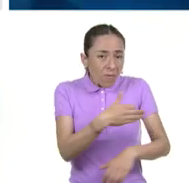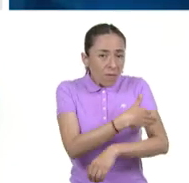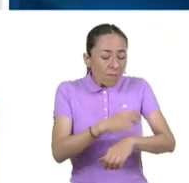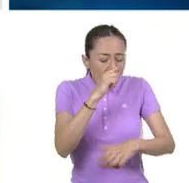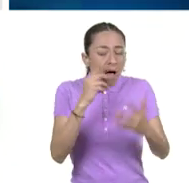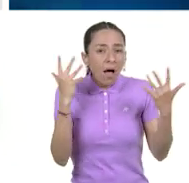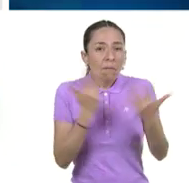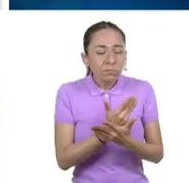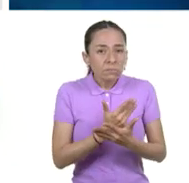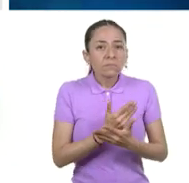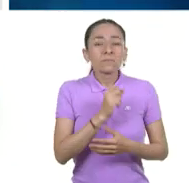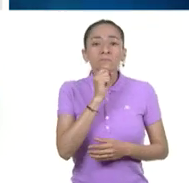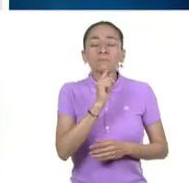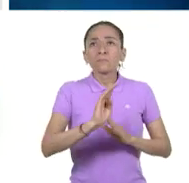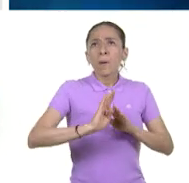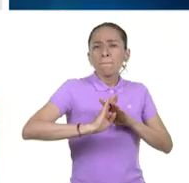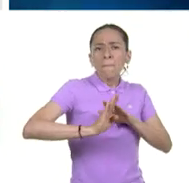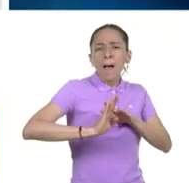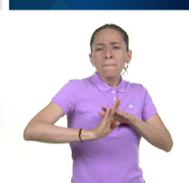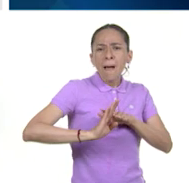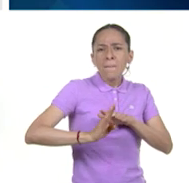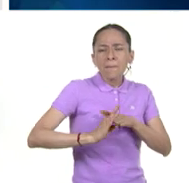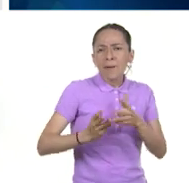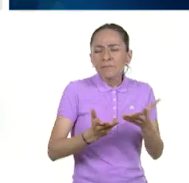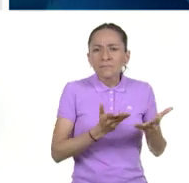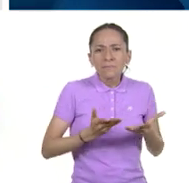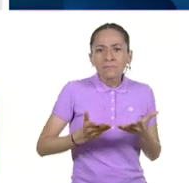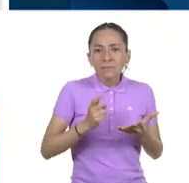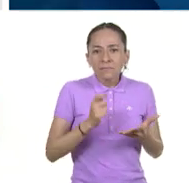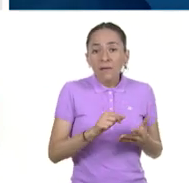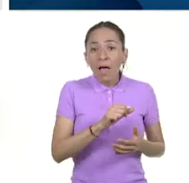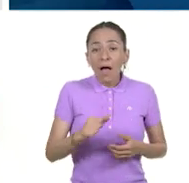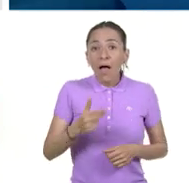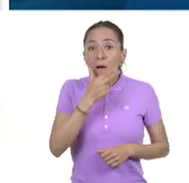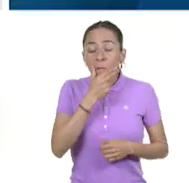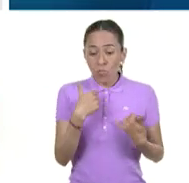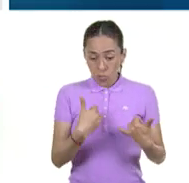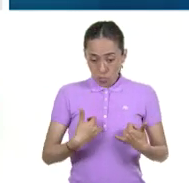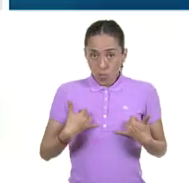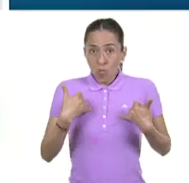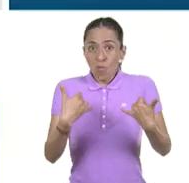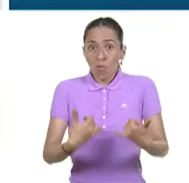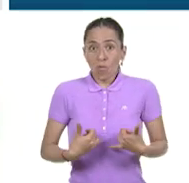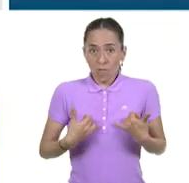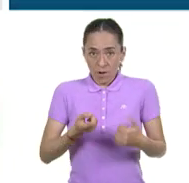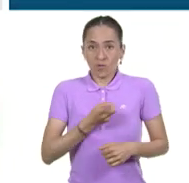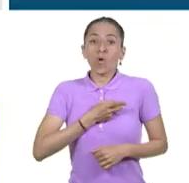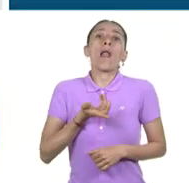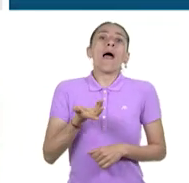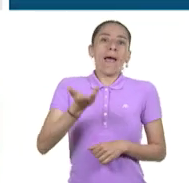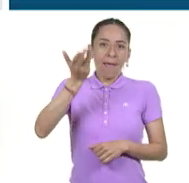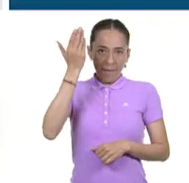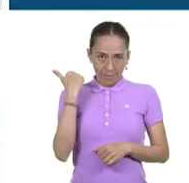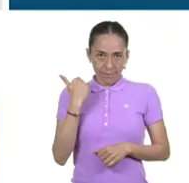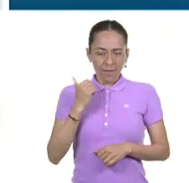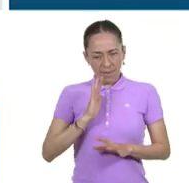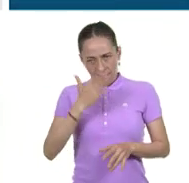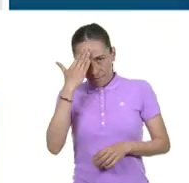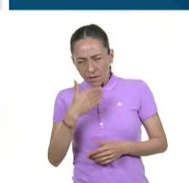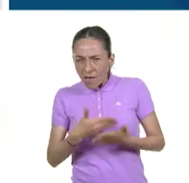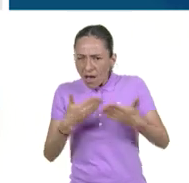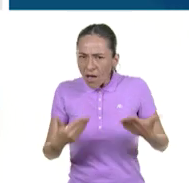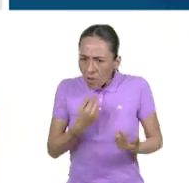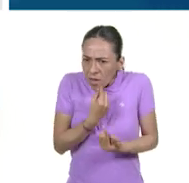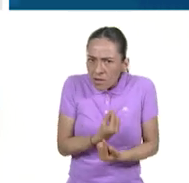migratorios estaban preparados para administrar a hombres jóvenes solos. Y ahora, al haber niños, hay un